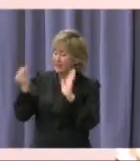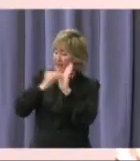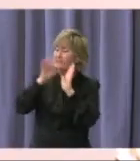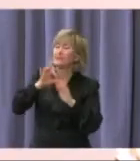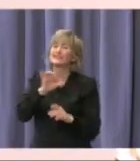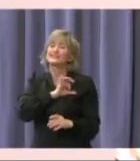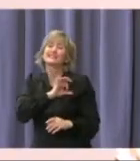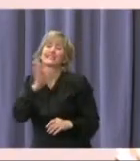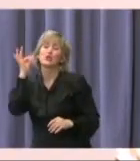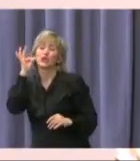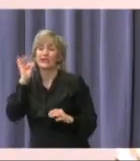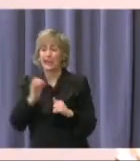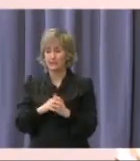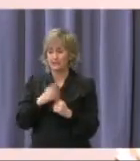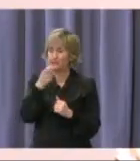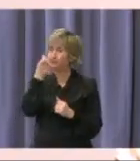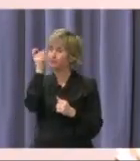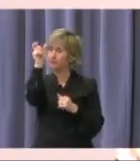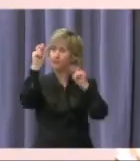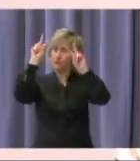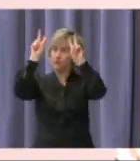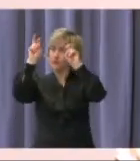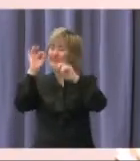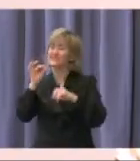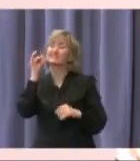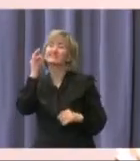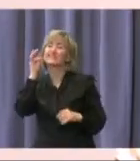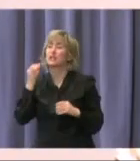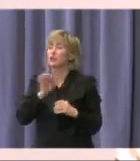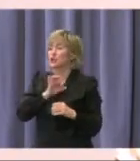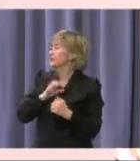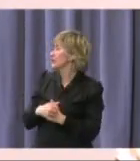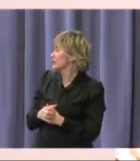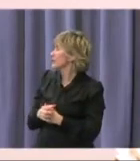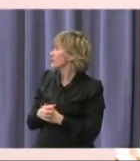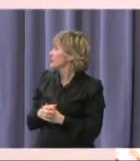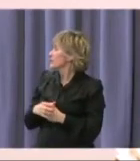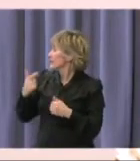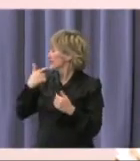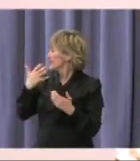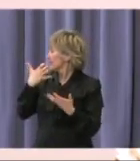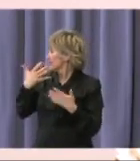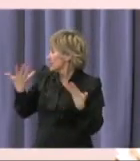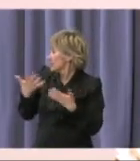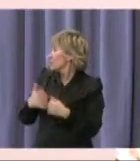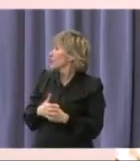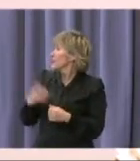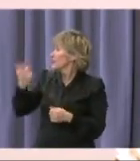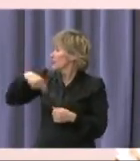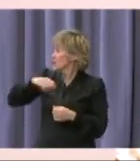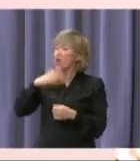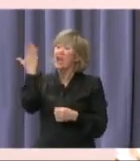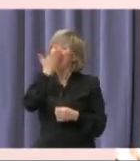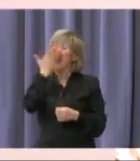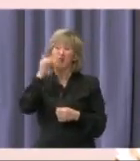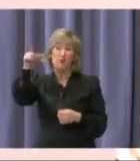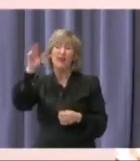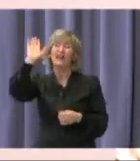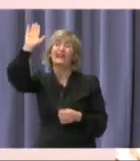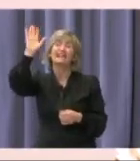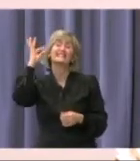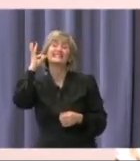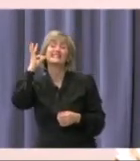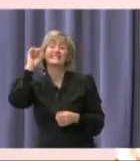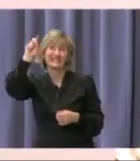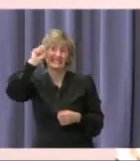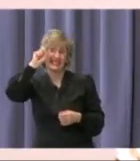porque me pareció que para el ámbito escolar era muy interesante, porque me llama la atención quien usamos siempre en la escuela, la seño, la señorita.